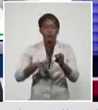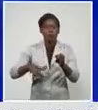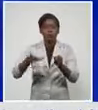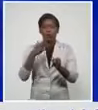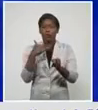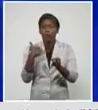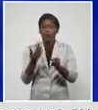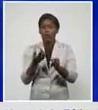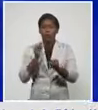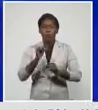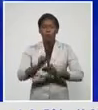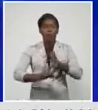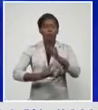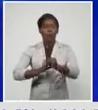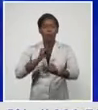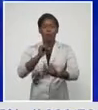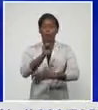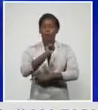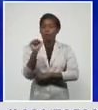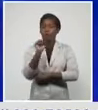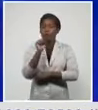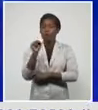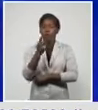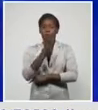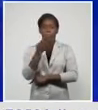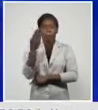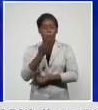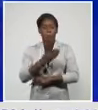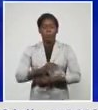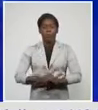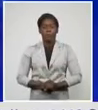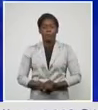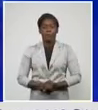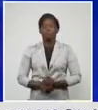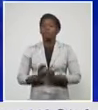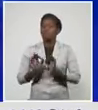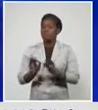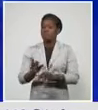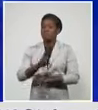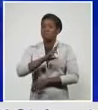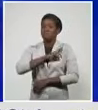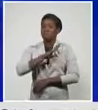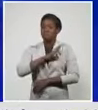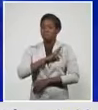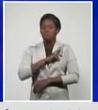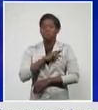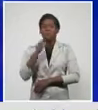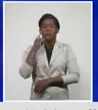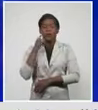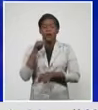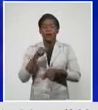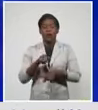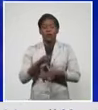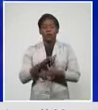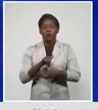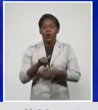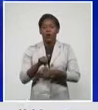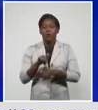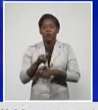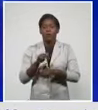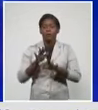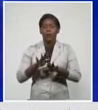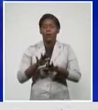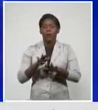país, doctor. Muy bien, Pepe, así mismo es, y ahí es luz de esperanza todas estas cosas que se